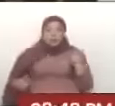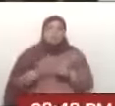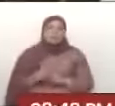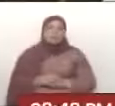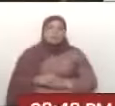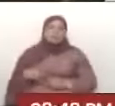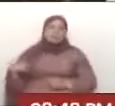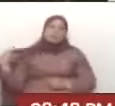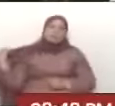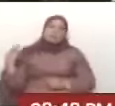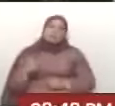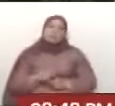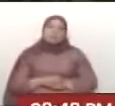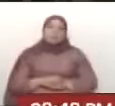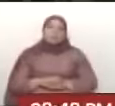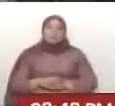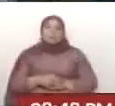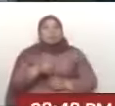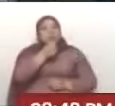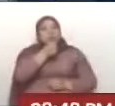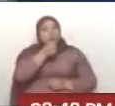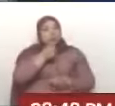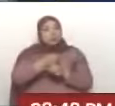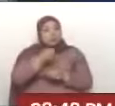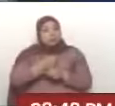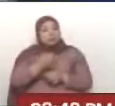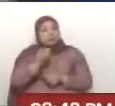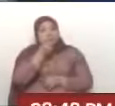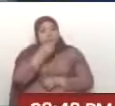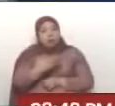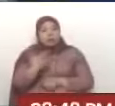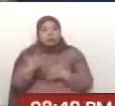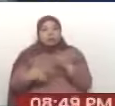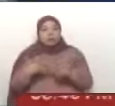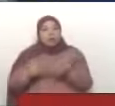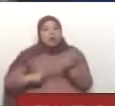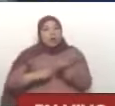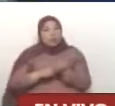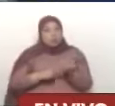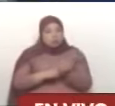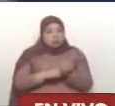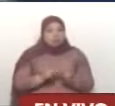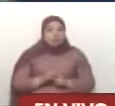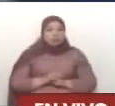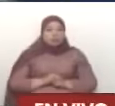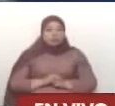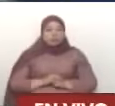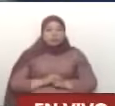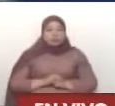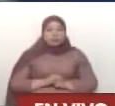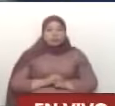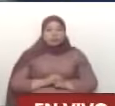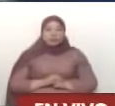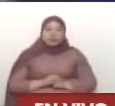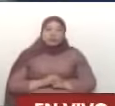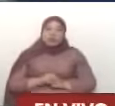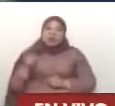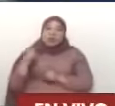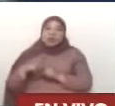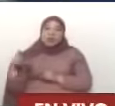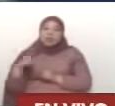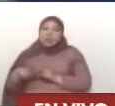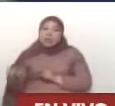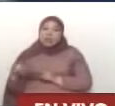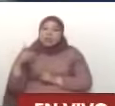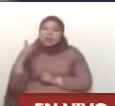las gracias por su disposición, por seguir apoyando. Y a través de distintas